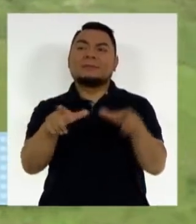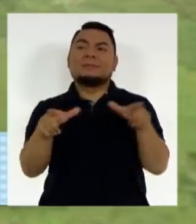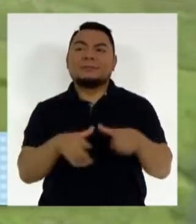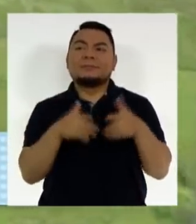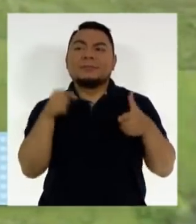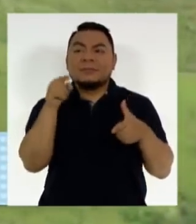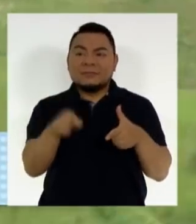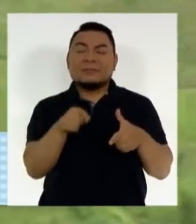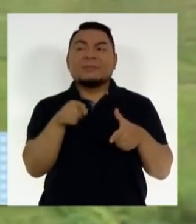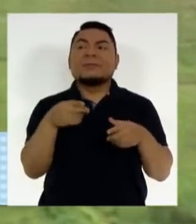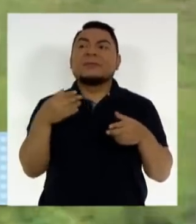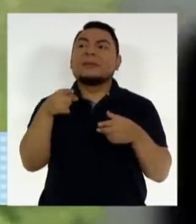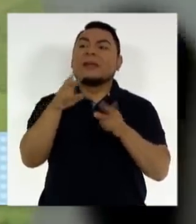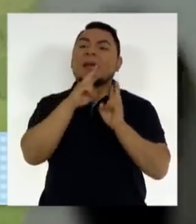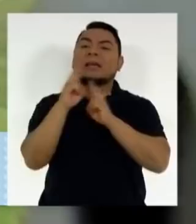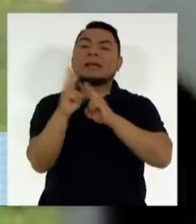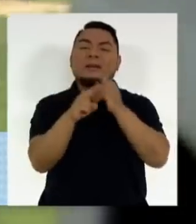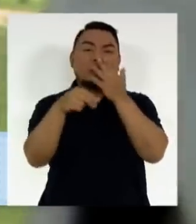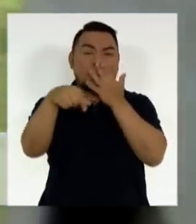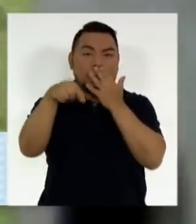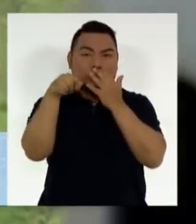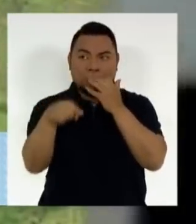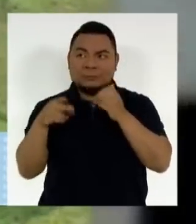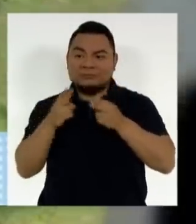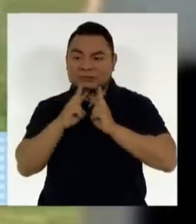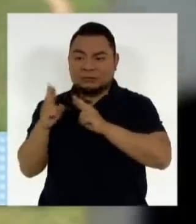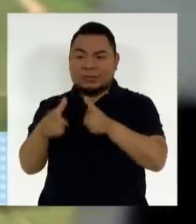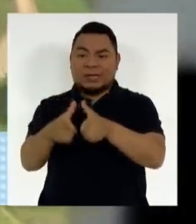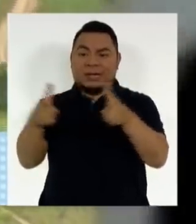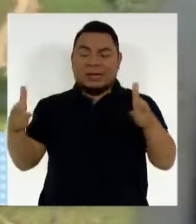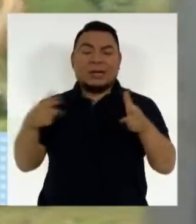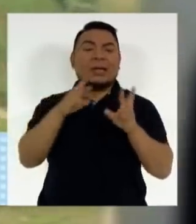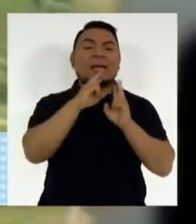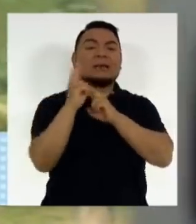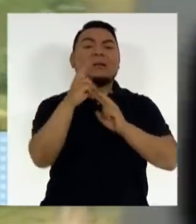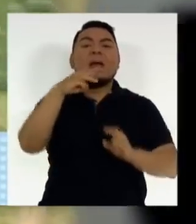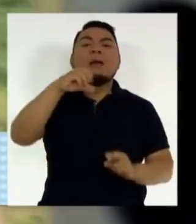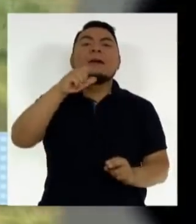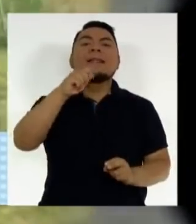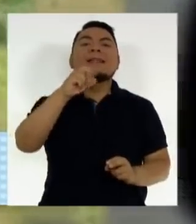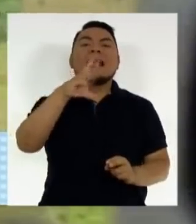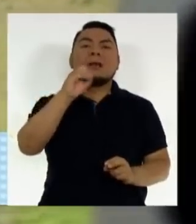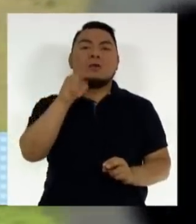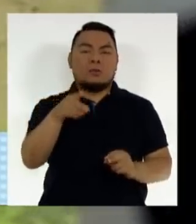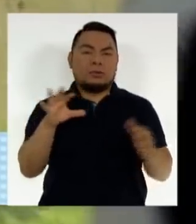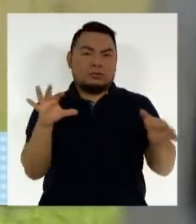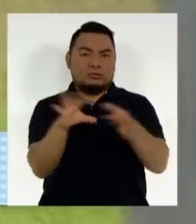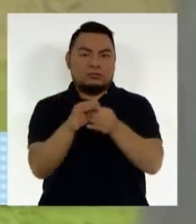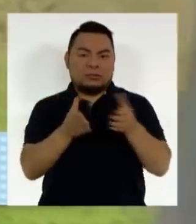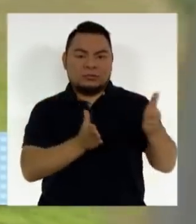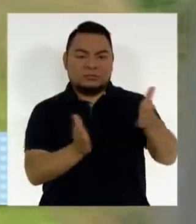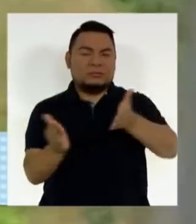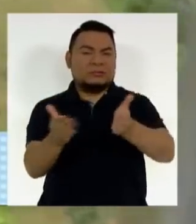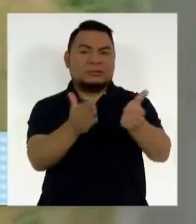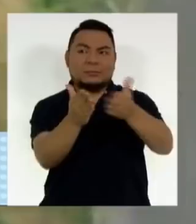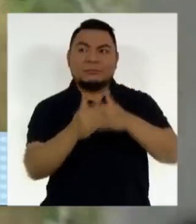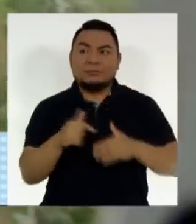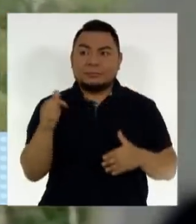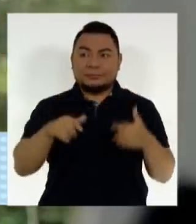donde transcurre el río N, que se forma de la unión del río Mantaro con el Apurímac. Esta zona